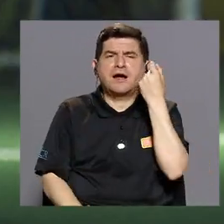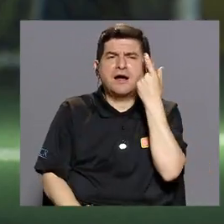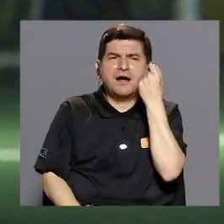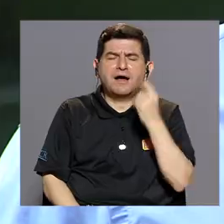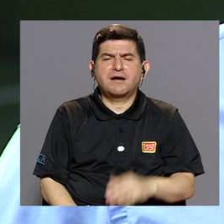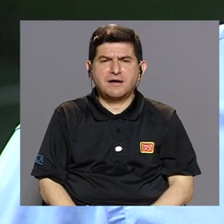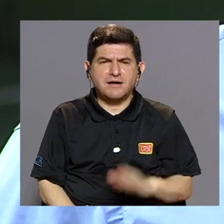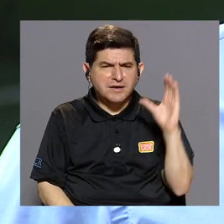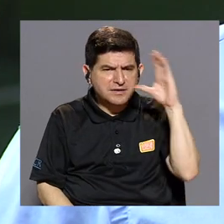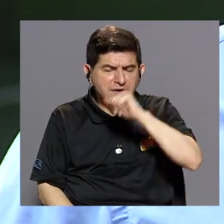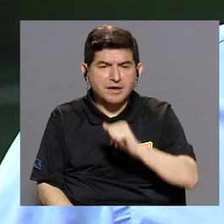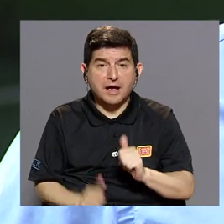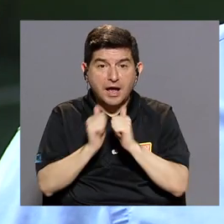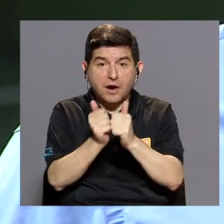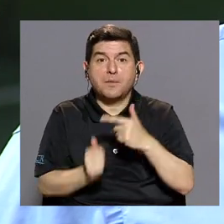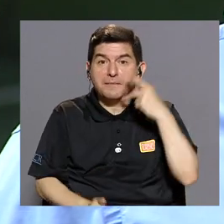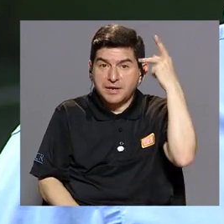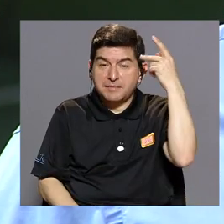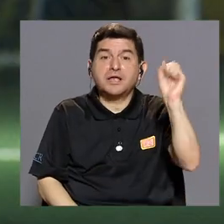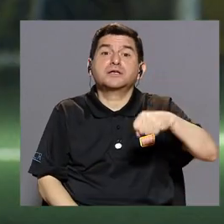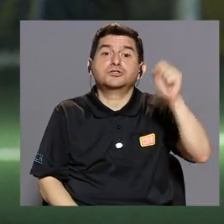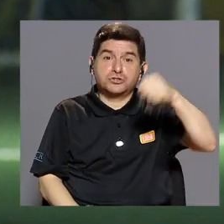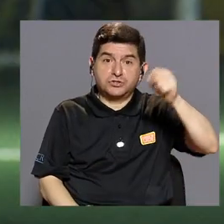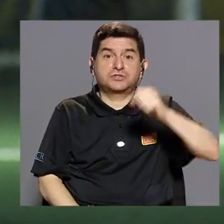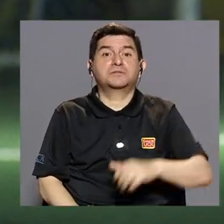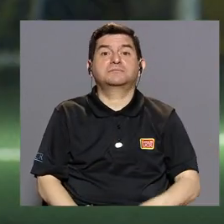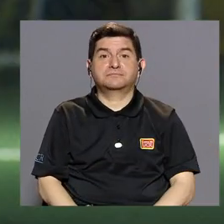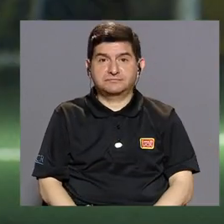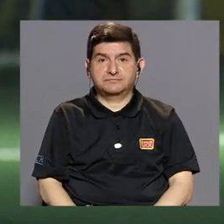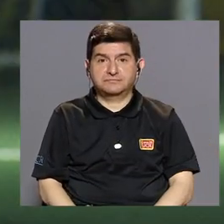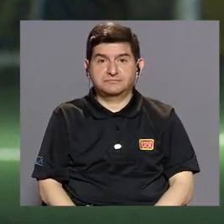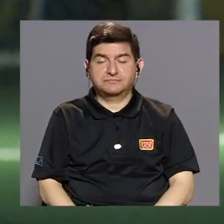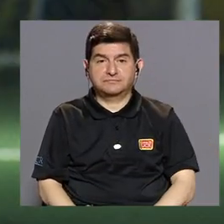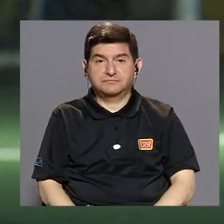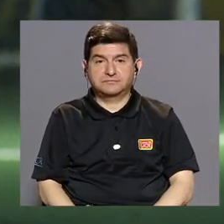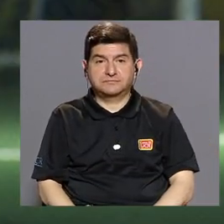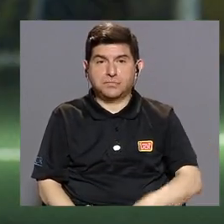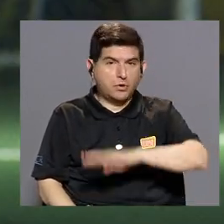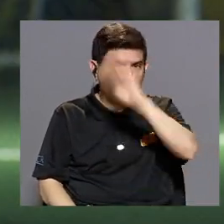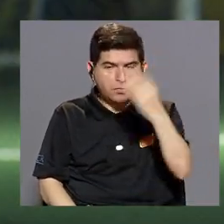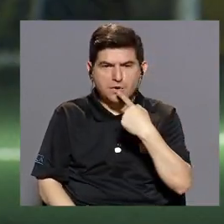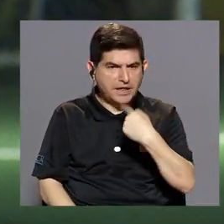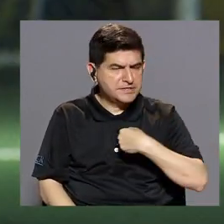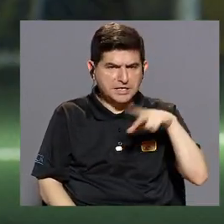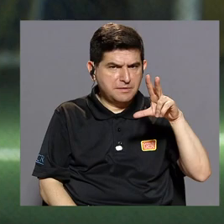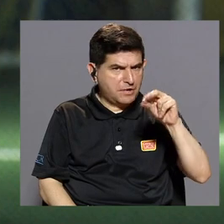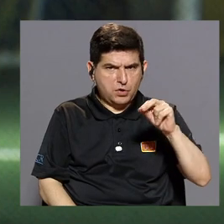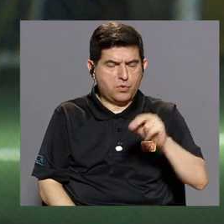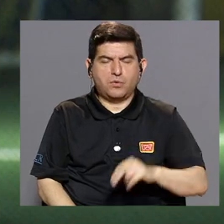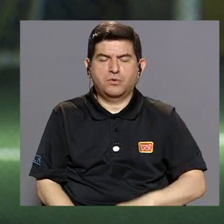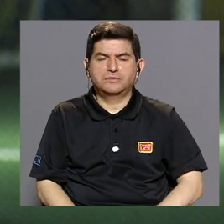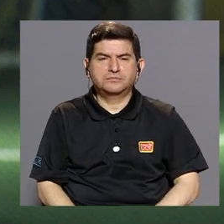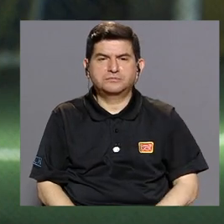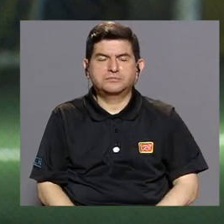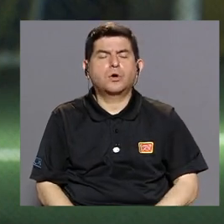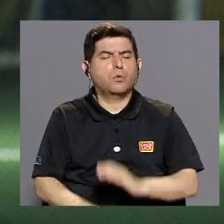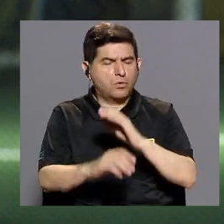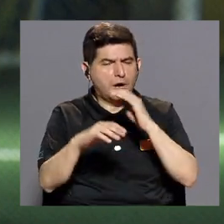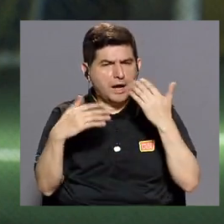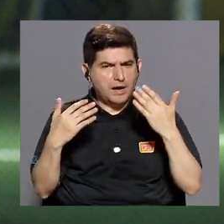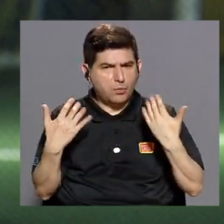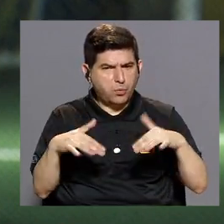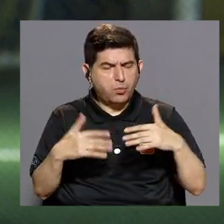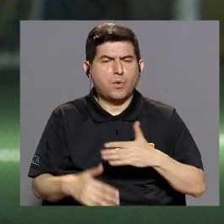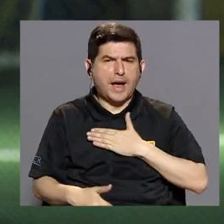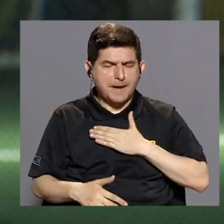ya yo veía. ¿Le acompañaban sus padres? Sí. En eso nunca recibí un no. Nunca recibí un, ¿verdad? Me cuidaban